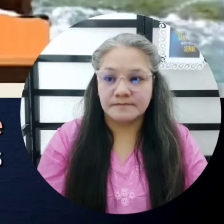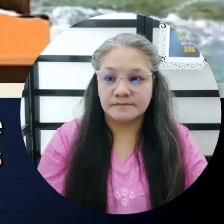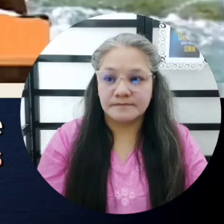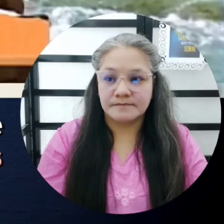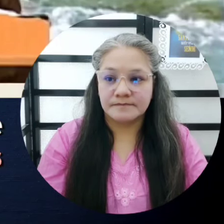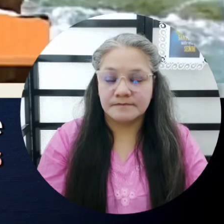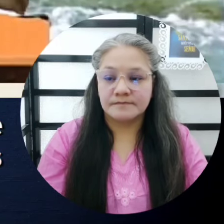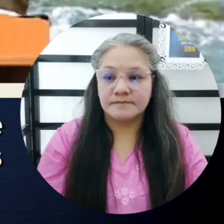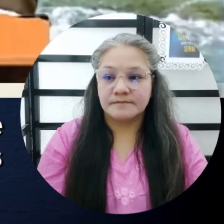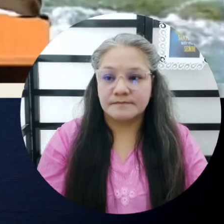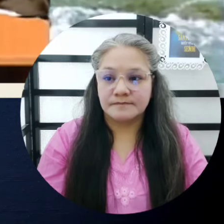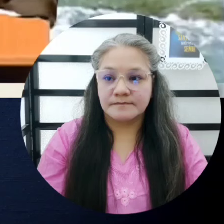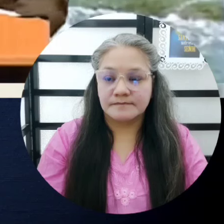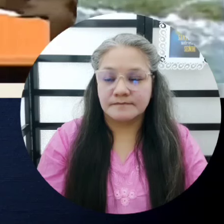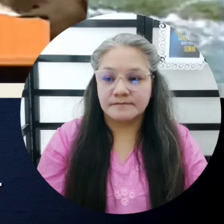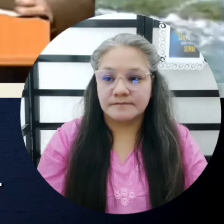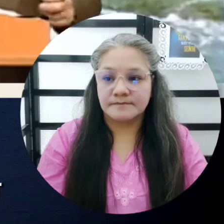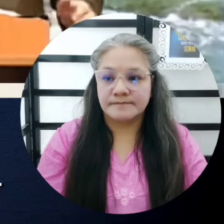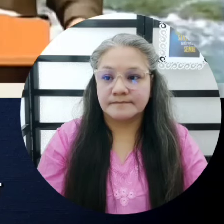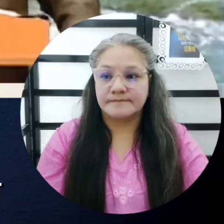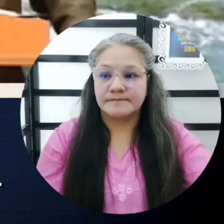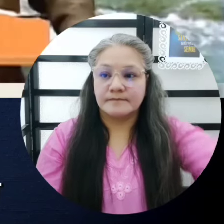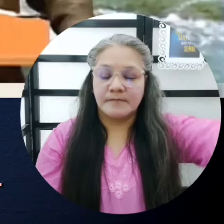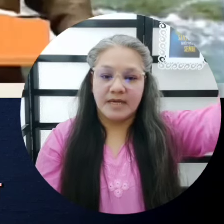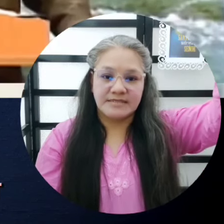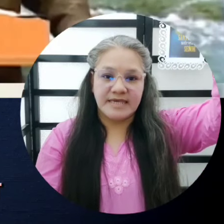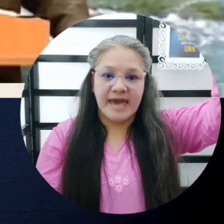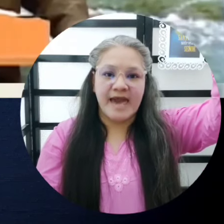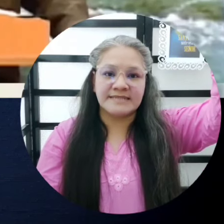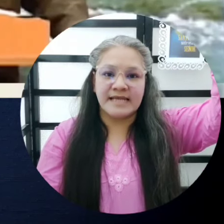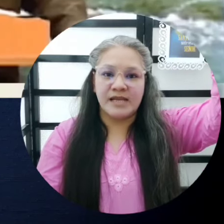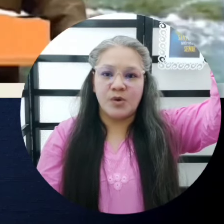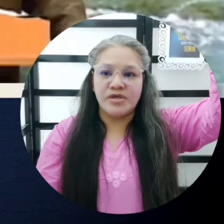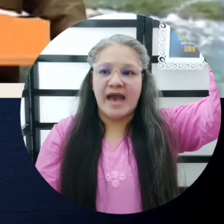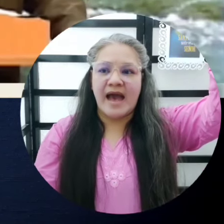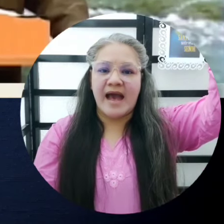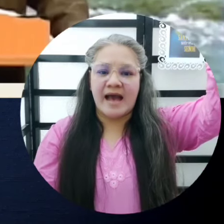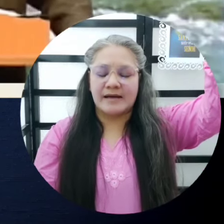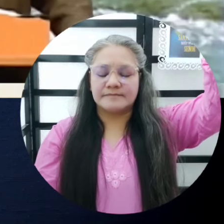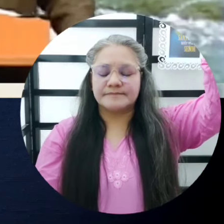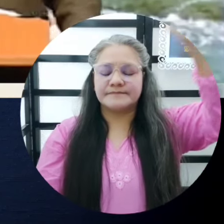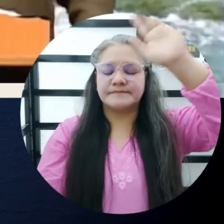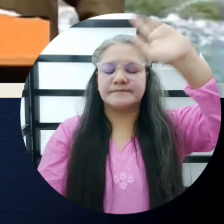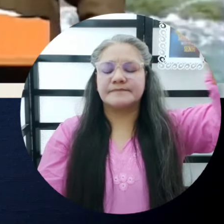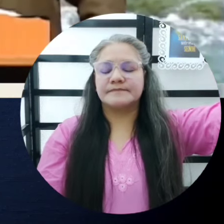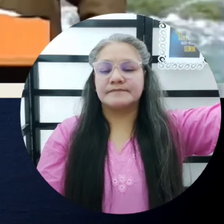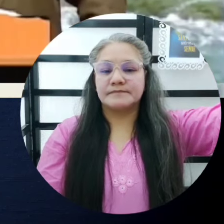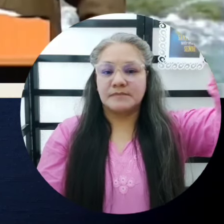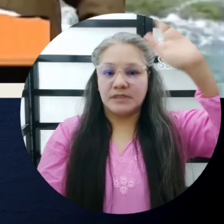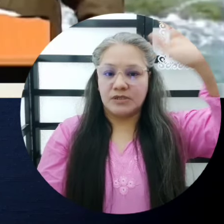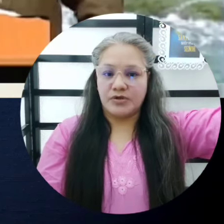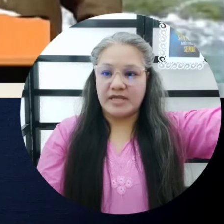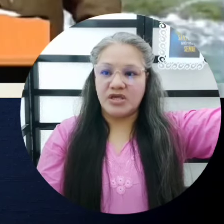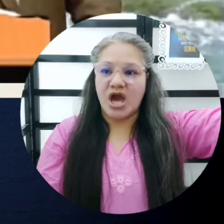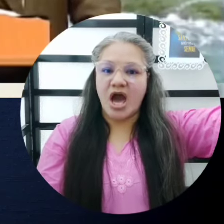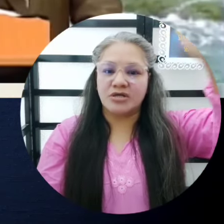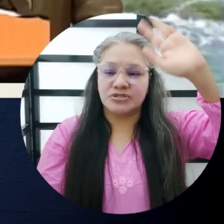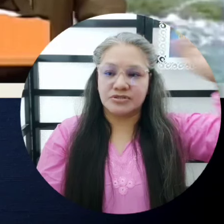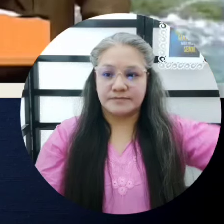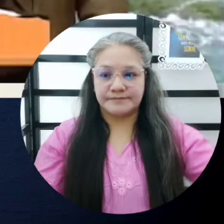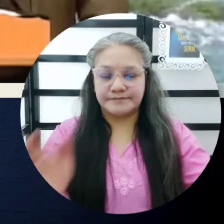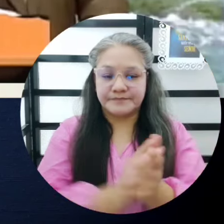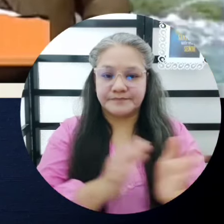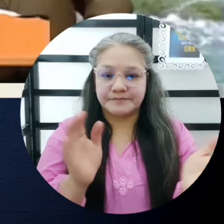con Dios de que Dios es real, no habrá quien nos haga volver atrás. No habrá oferta de trabajo,